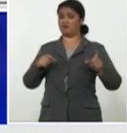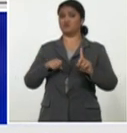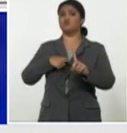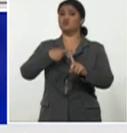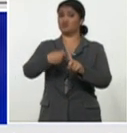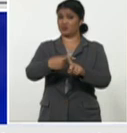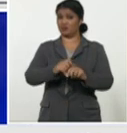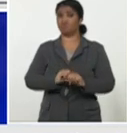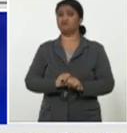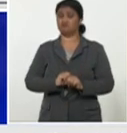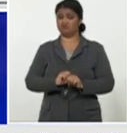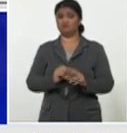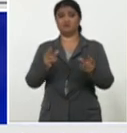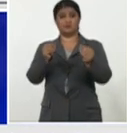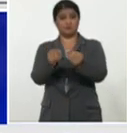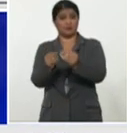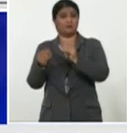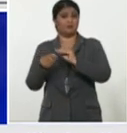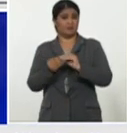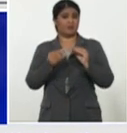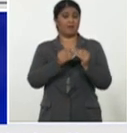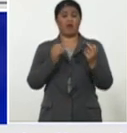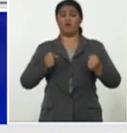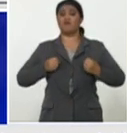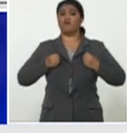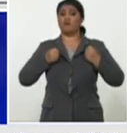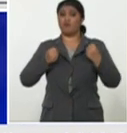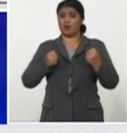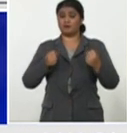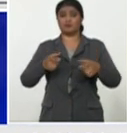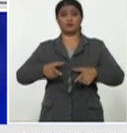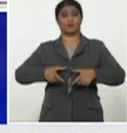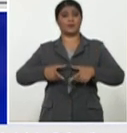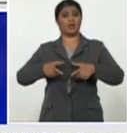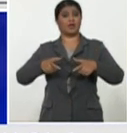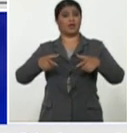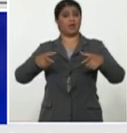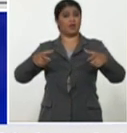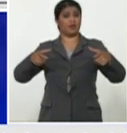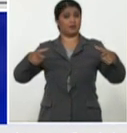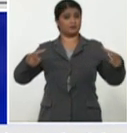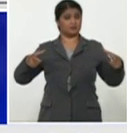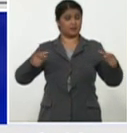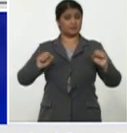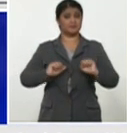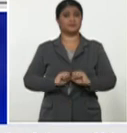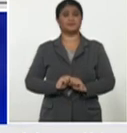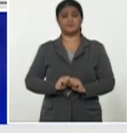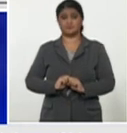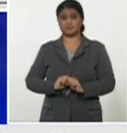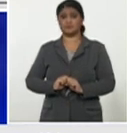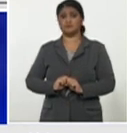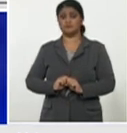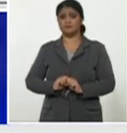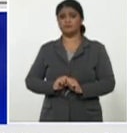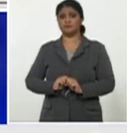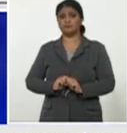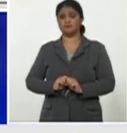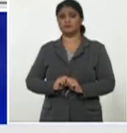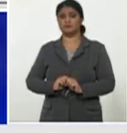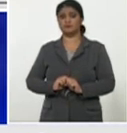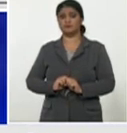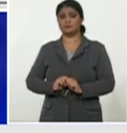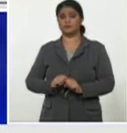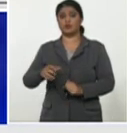una transmisión que se incrementó de manera muy importante en las últimas fechas, y Pedro